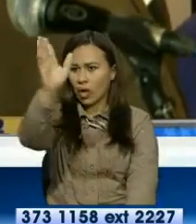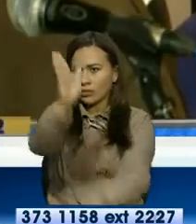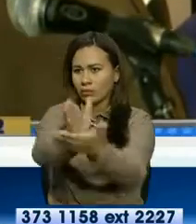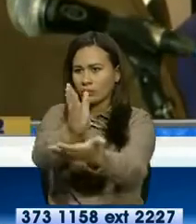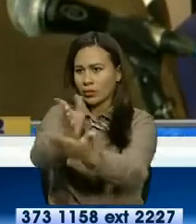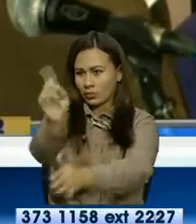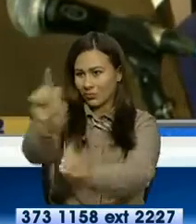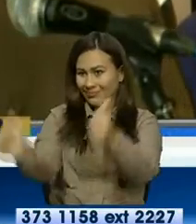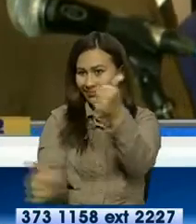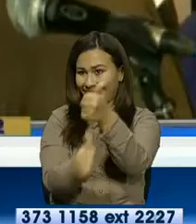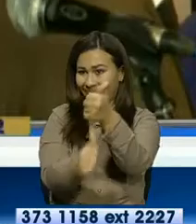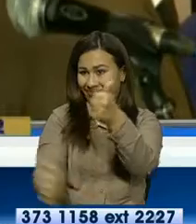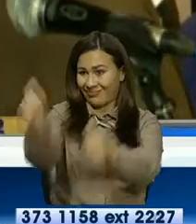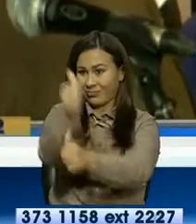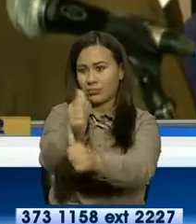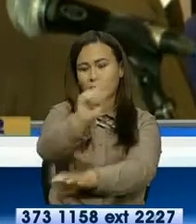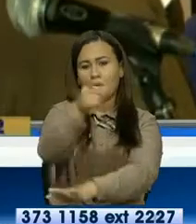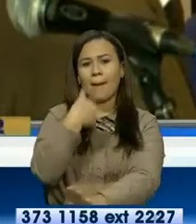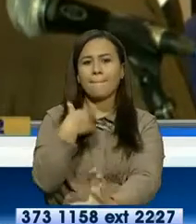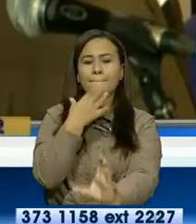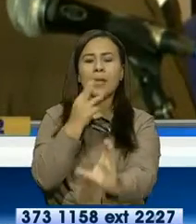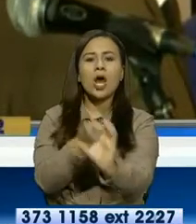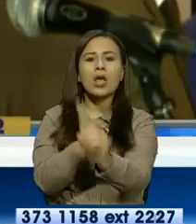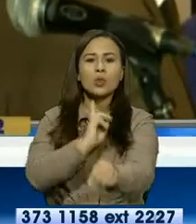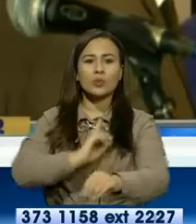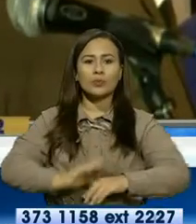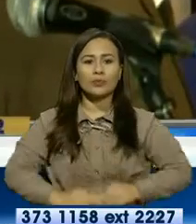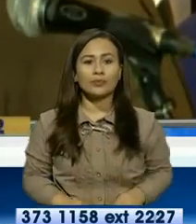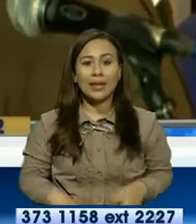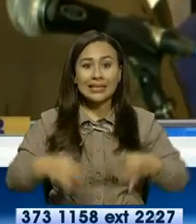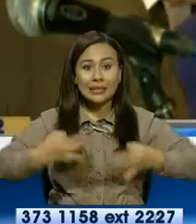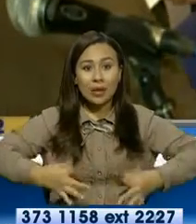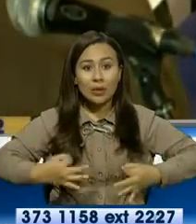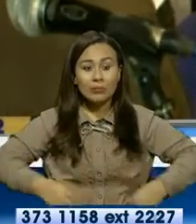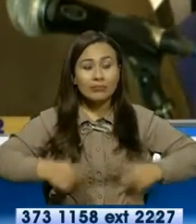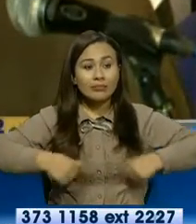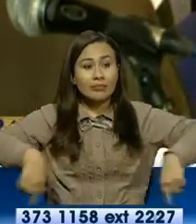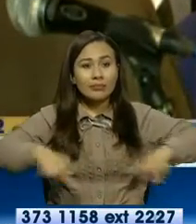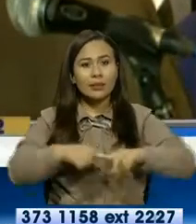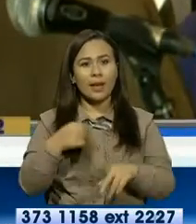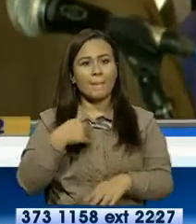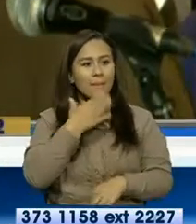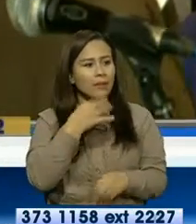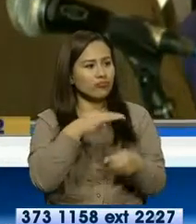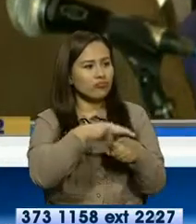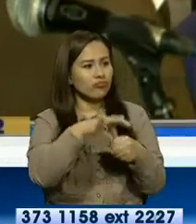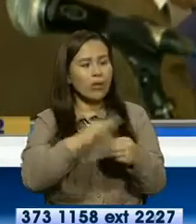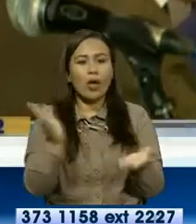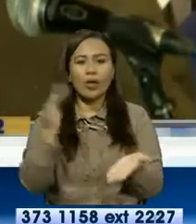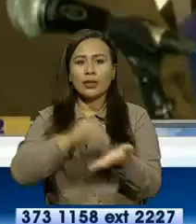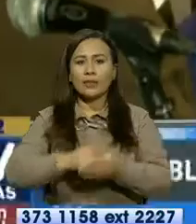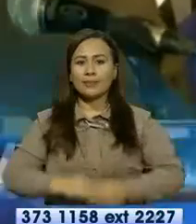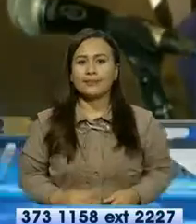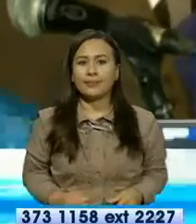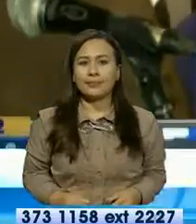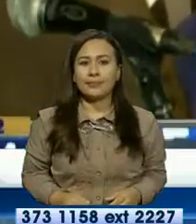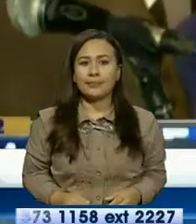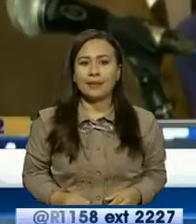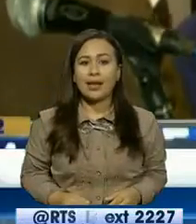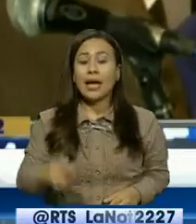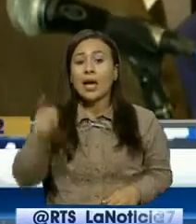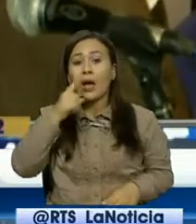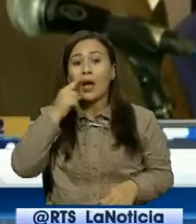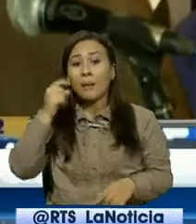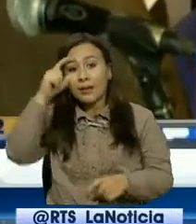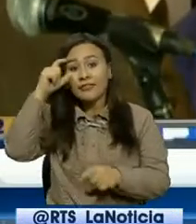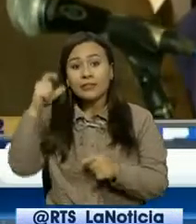Si vemos que no se tiene la legitimidad aquí en el Congreso, hay que hacer las elecciones generales y el señor Vizcarra tendrá que